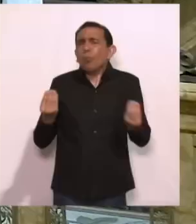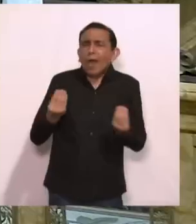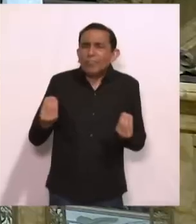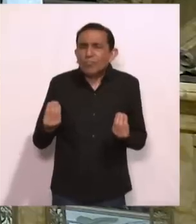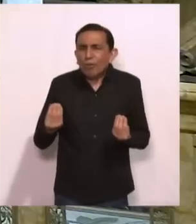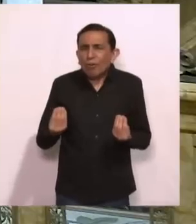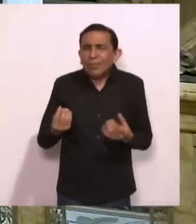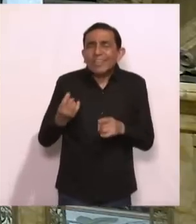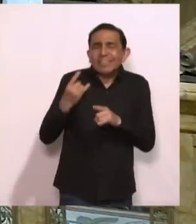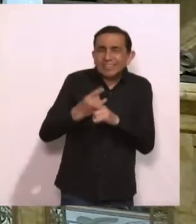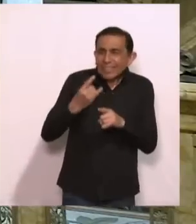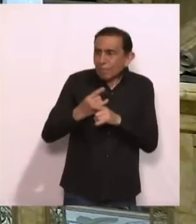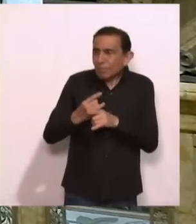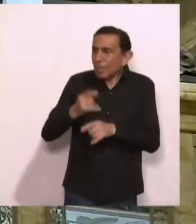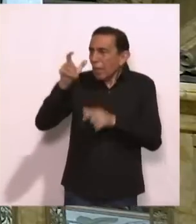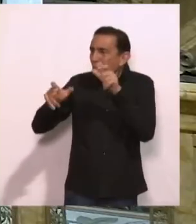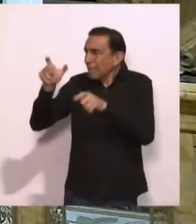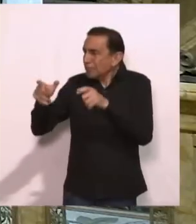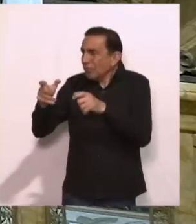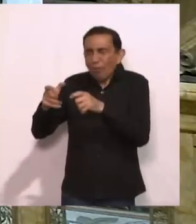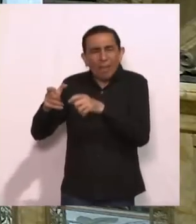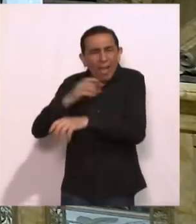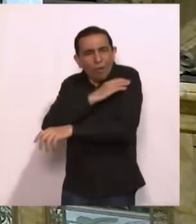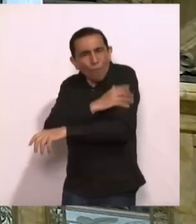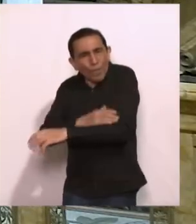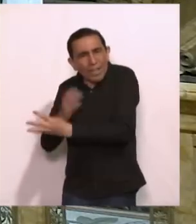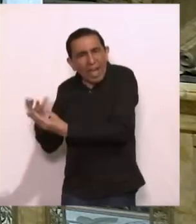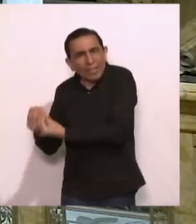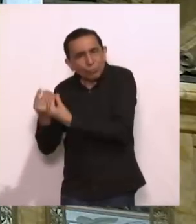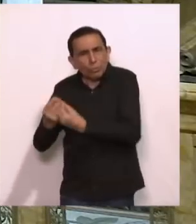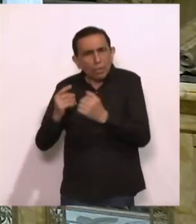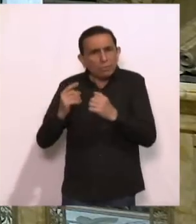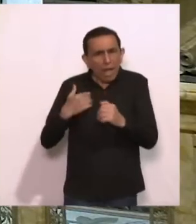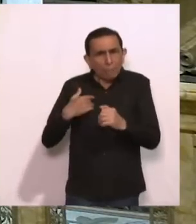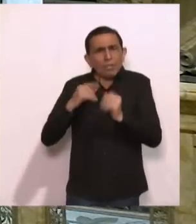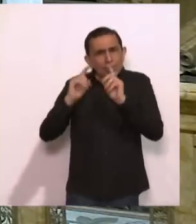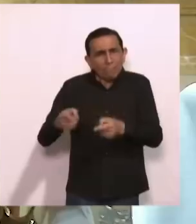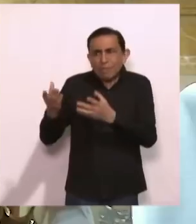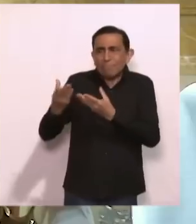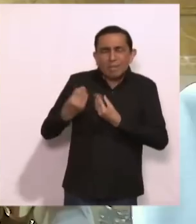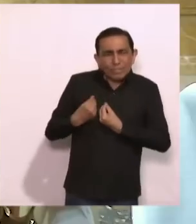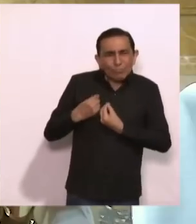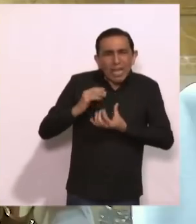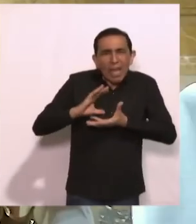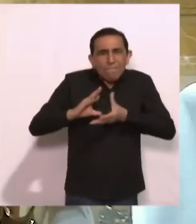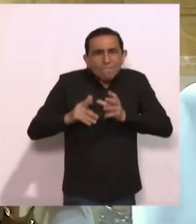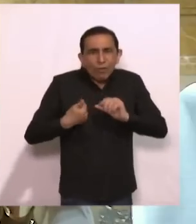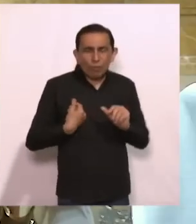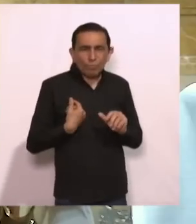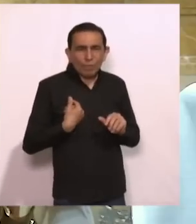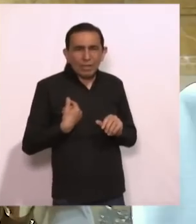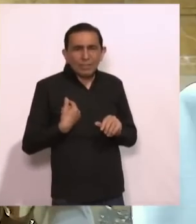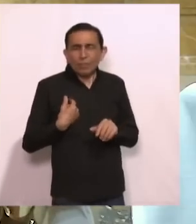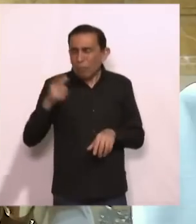Y cada vez que lo hiciste con el más pequeño de mis hermanos. Como atendemos a los